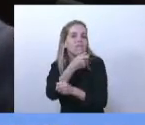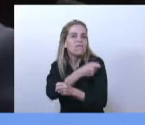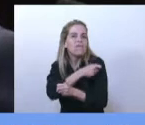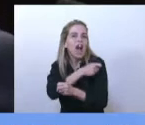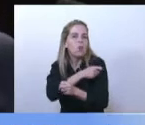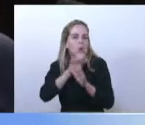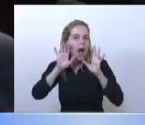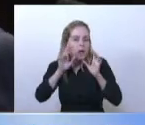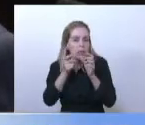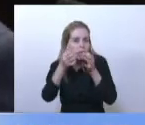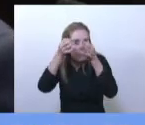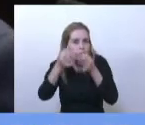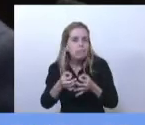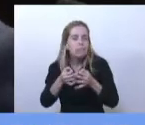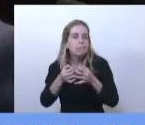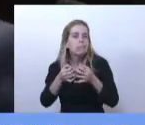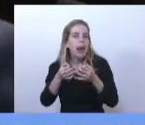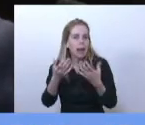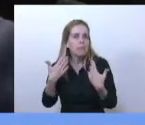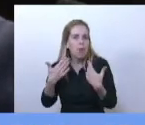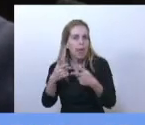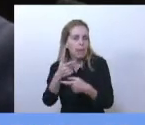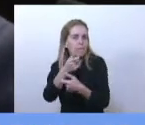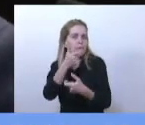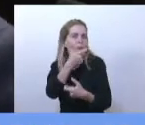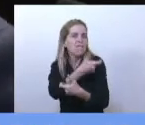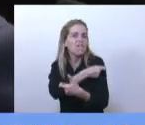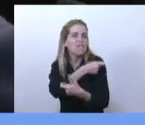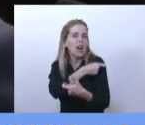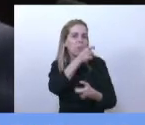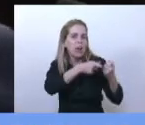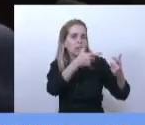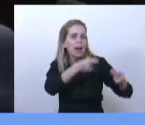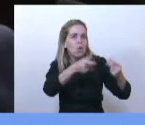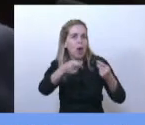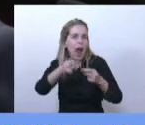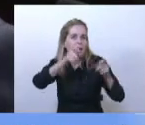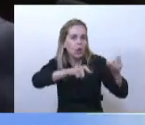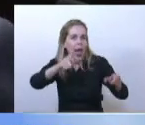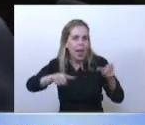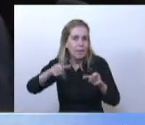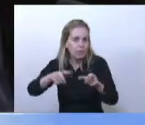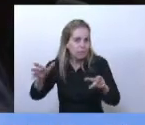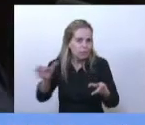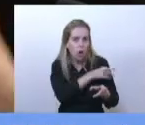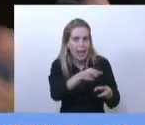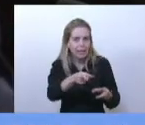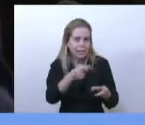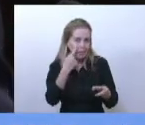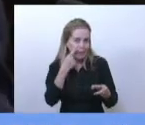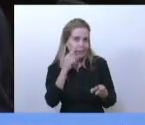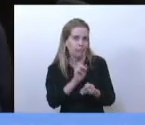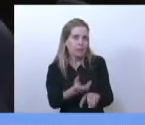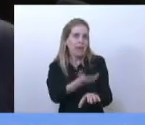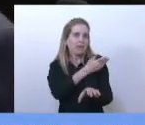fórmula que permita inocular a las personas inmunizarlas frente a este virus y después una